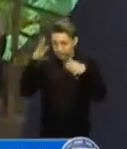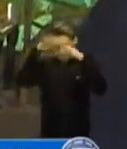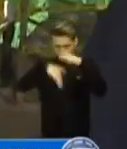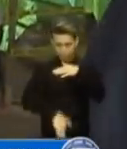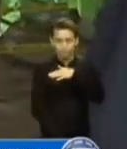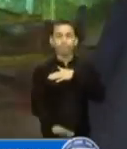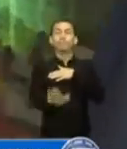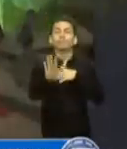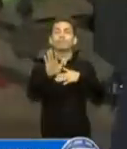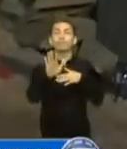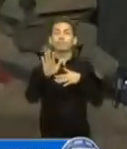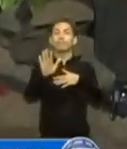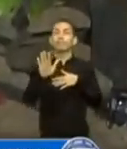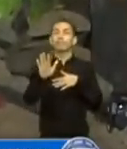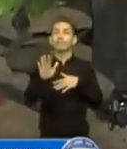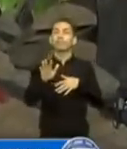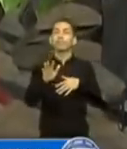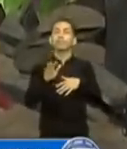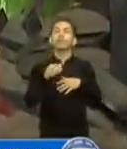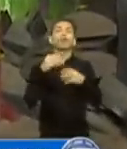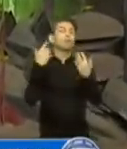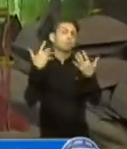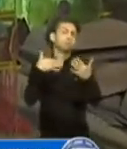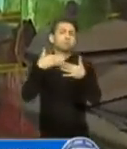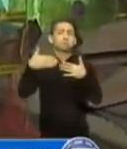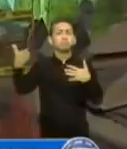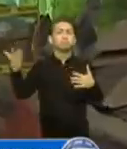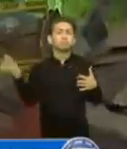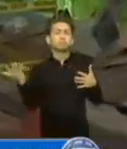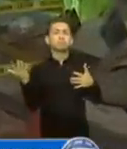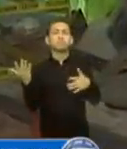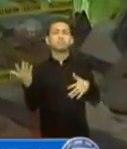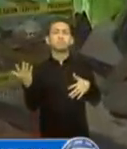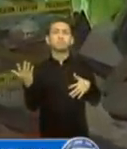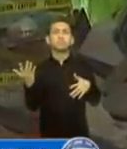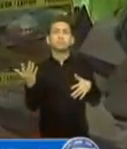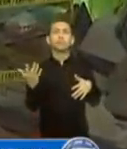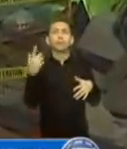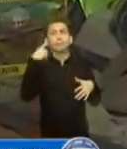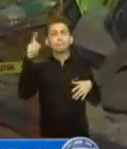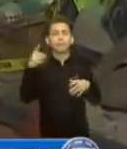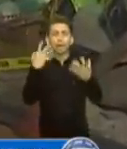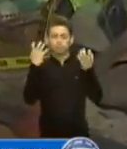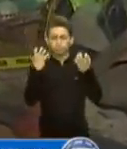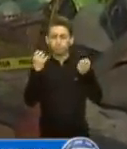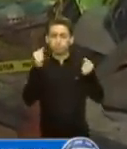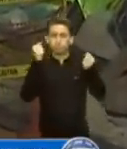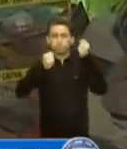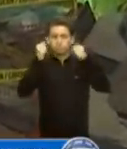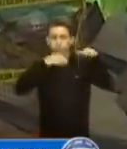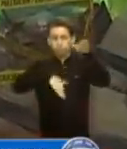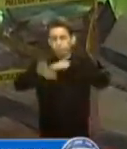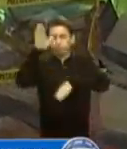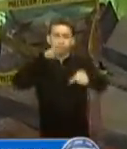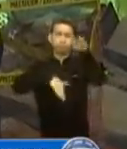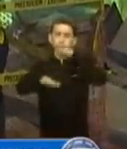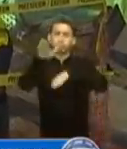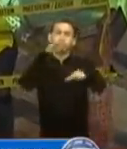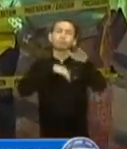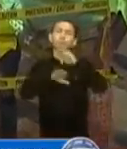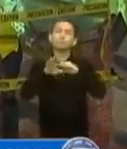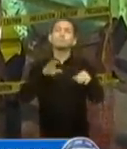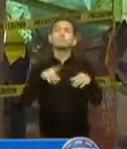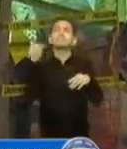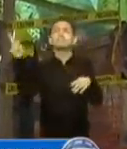a transitar muy próximamente un sistema de movilidad masivo. Eso quiere decir que todo este